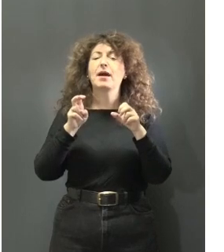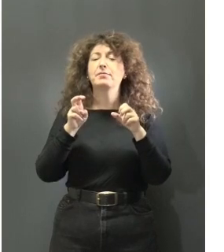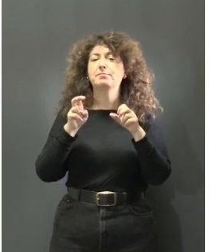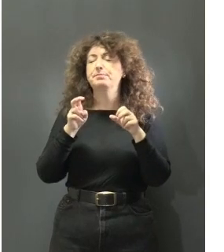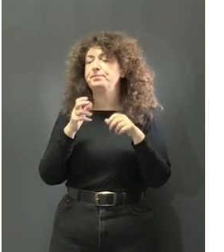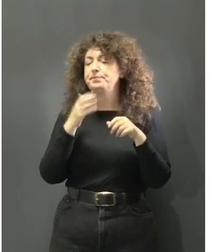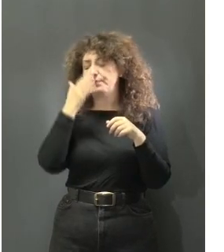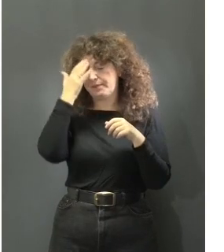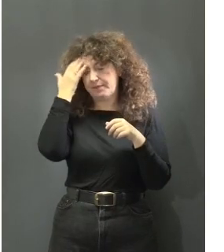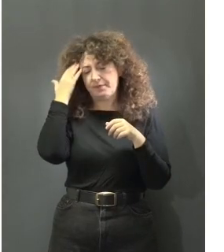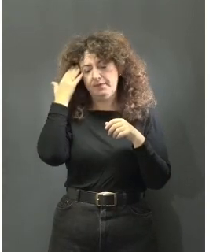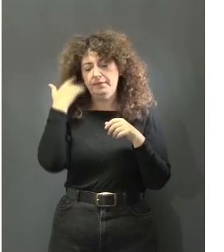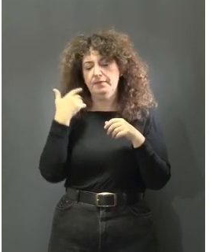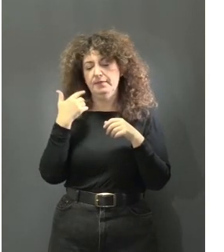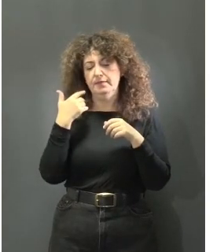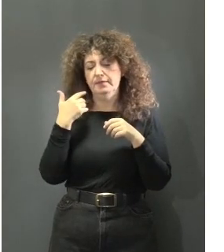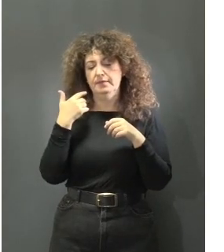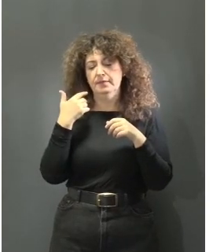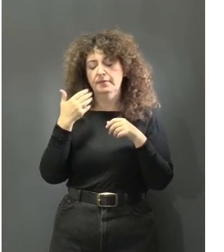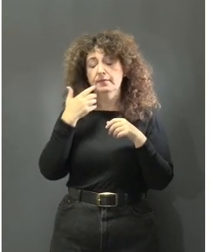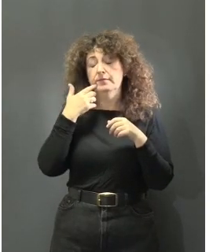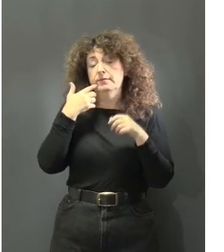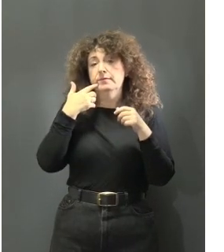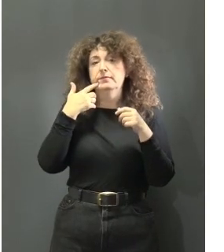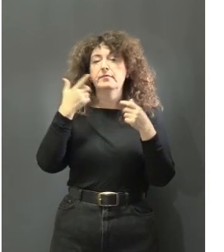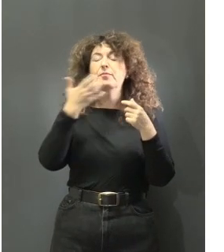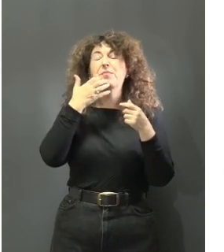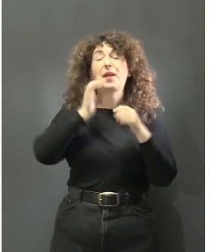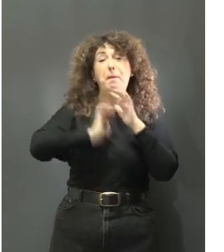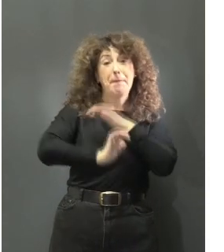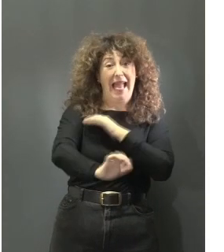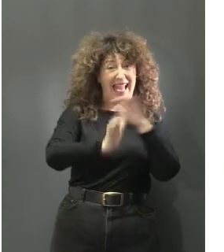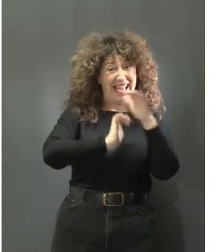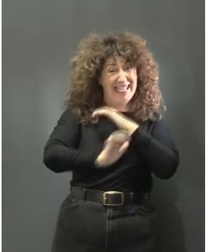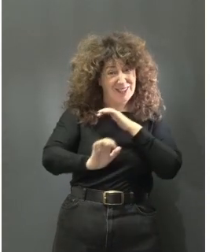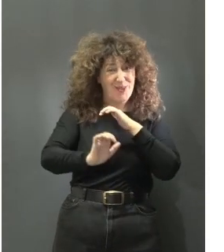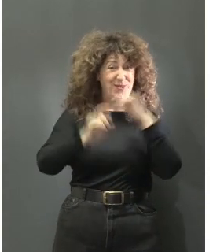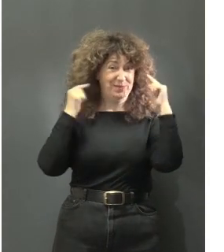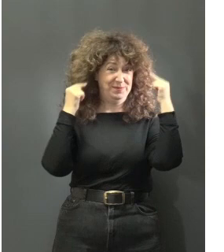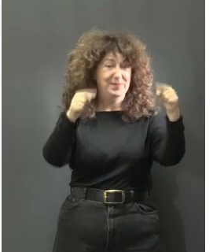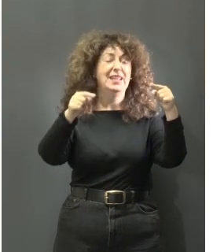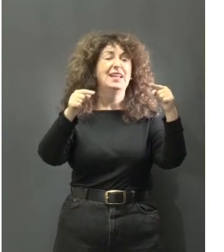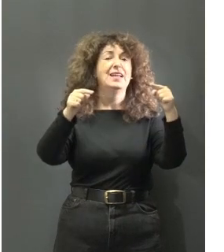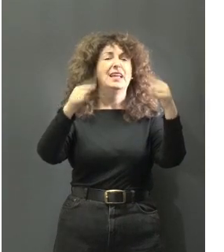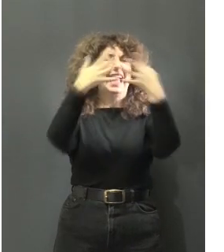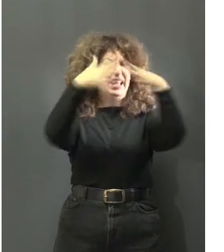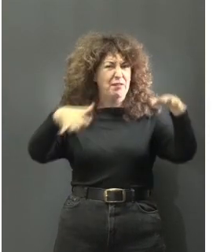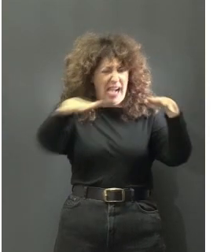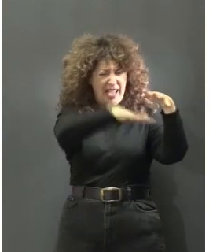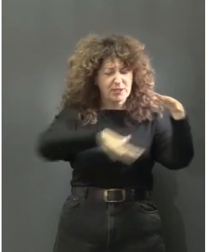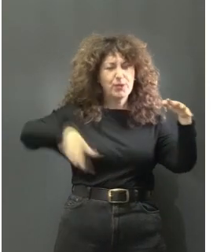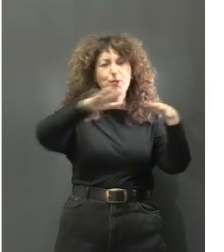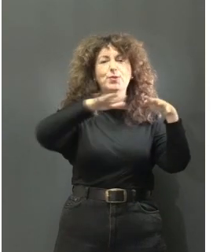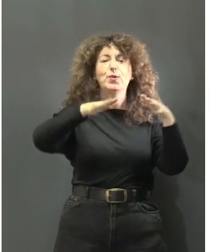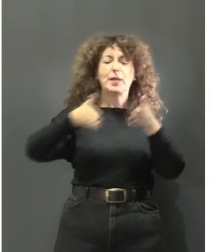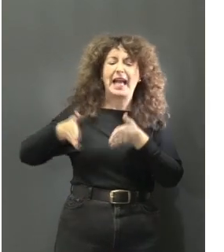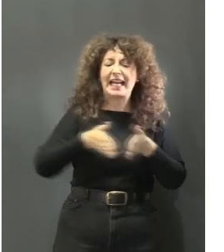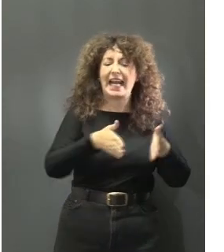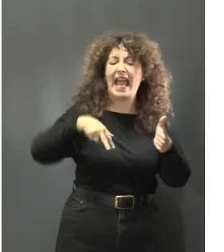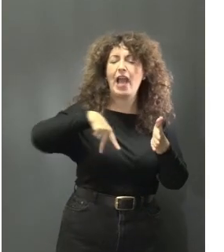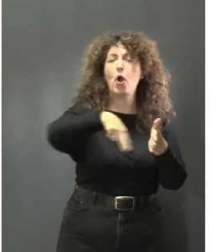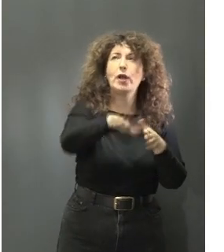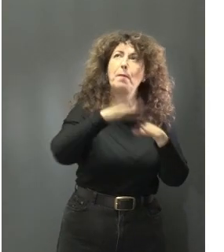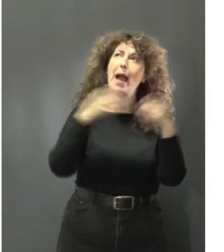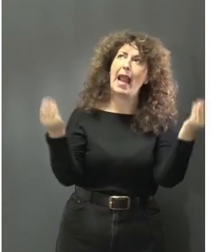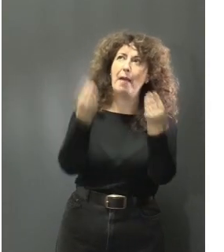hacíamos pues, para la mejora de las instalaciones de metro desde el punto de vista de accesibilidad cognitiva o de los trenes de